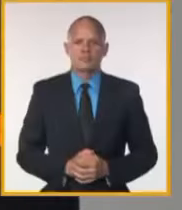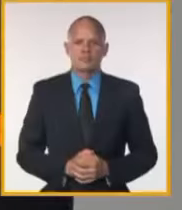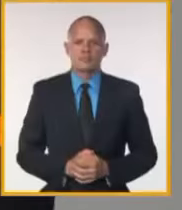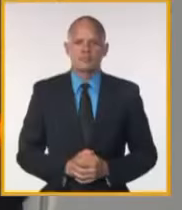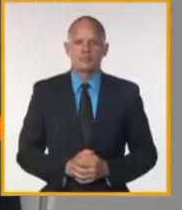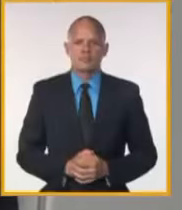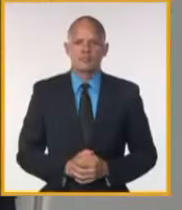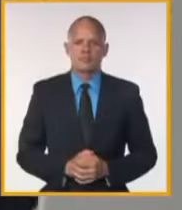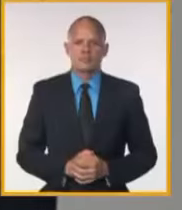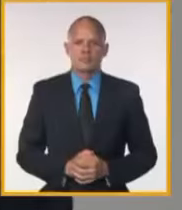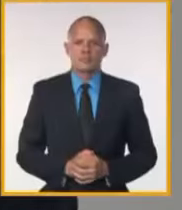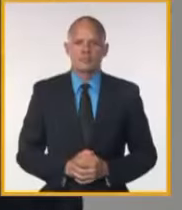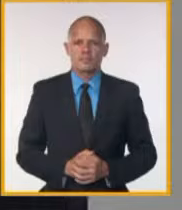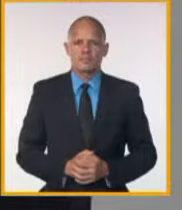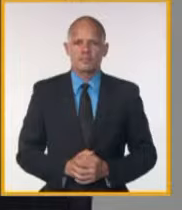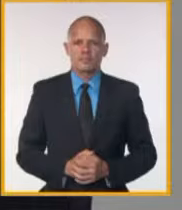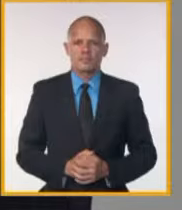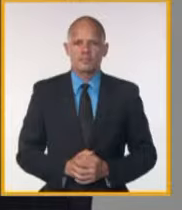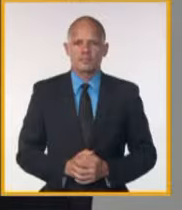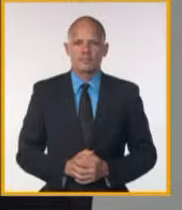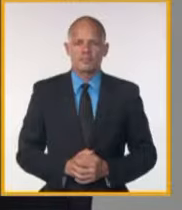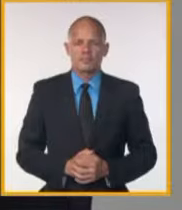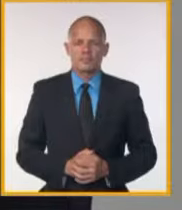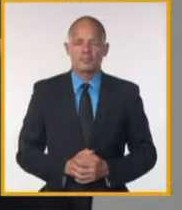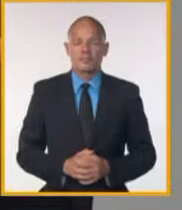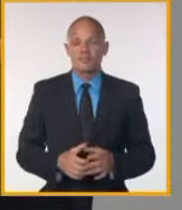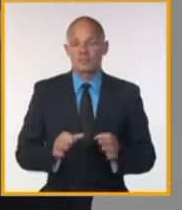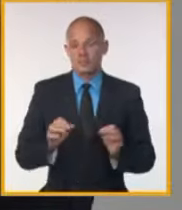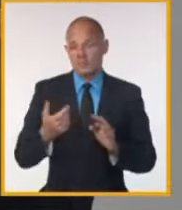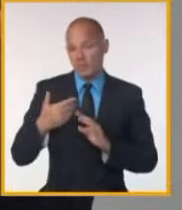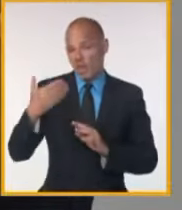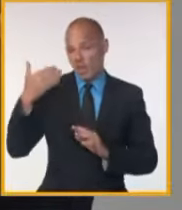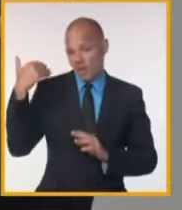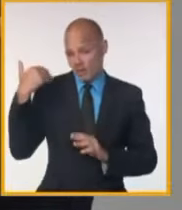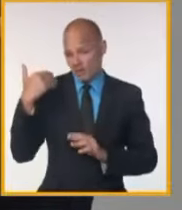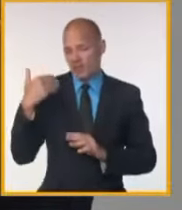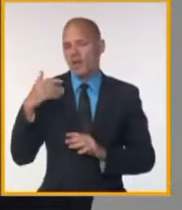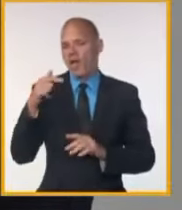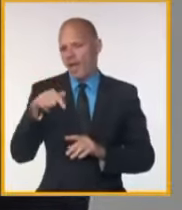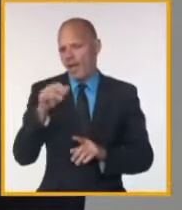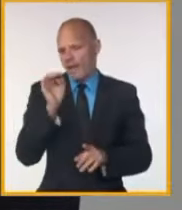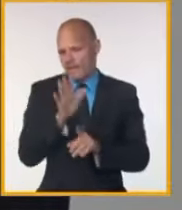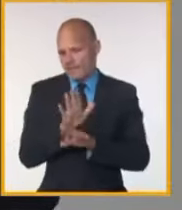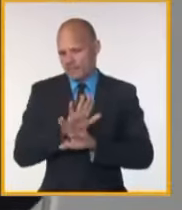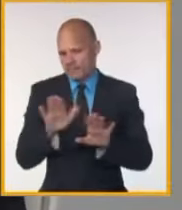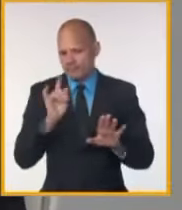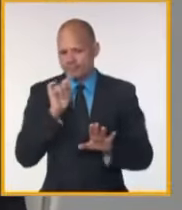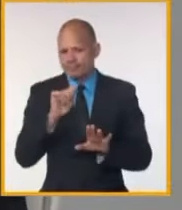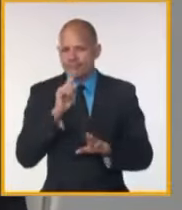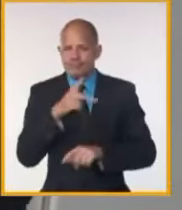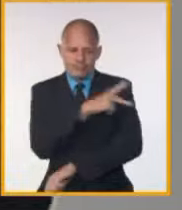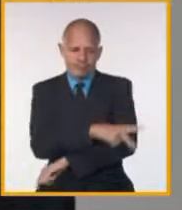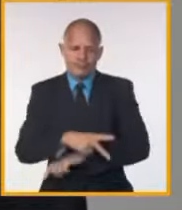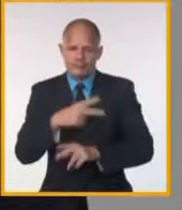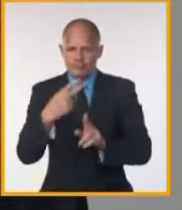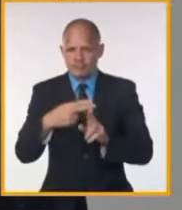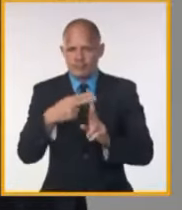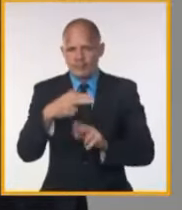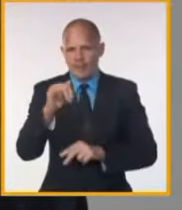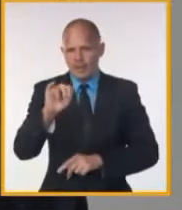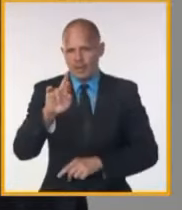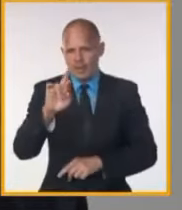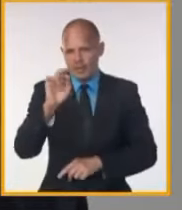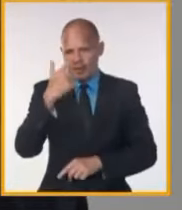dictadura una de las peores dictaduras que se pudo haber conocido entonces con una aparatos